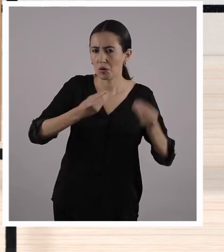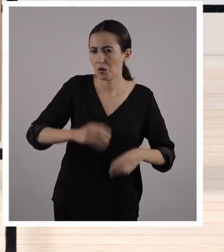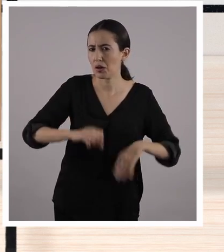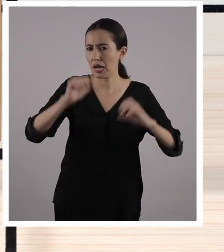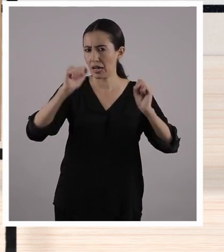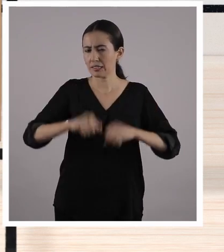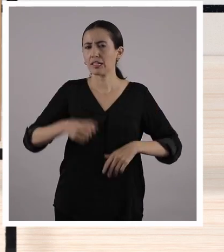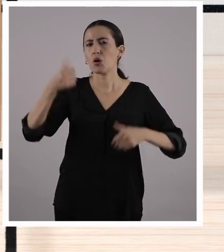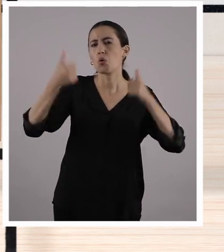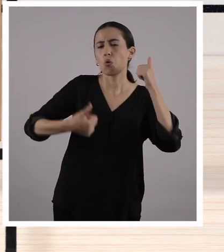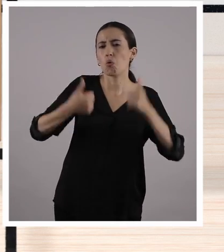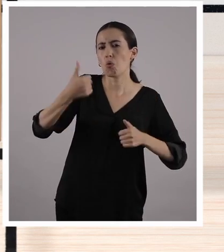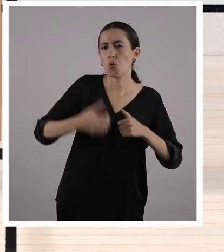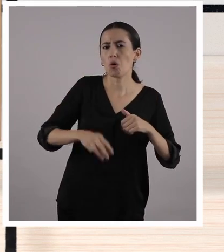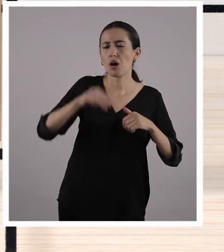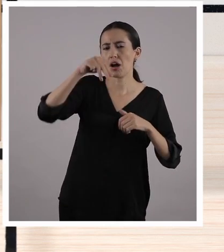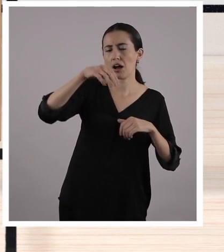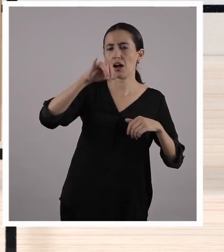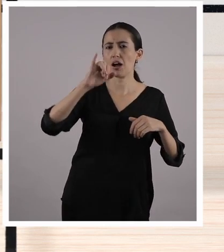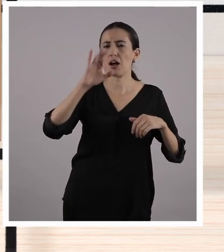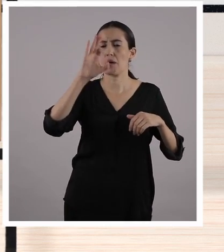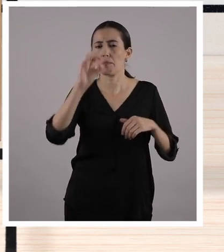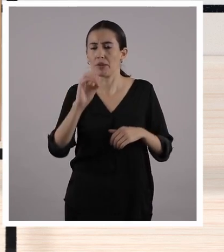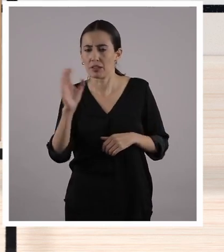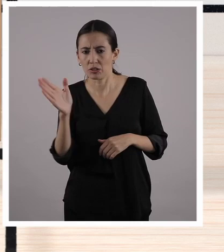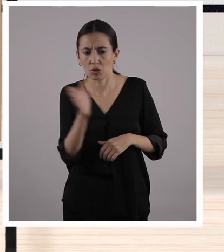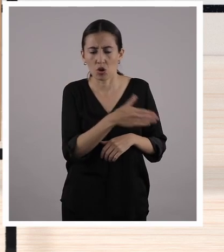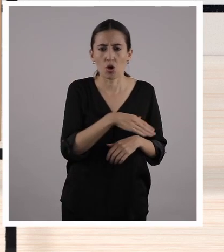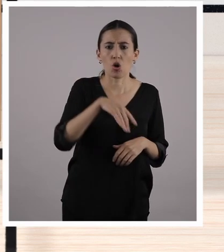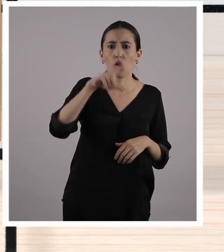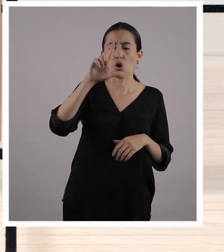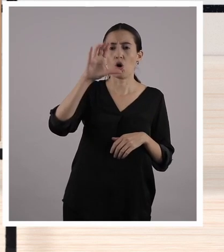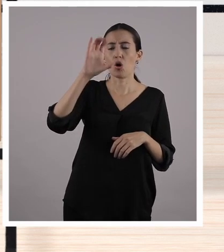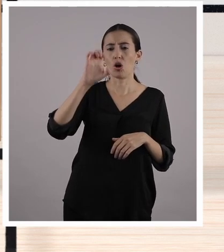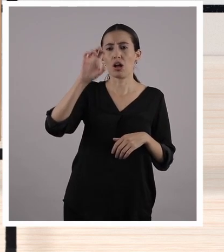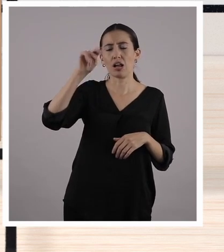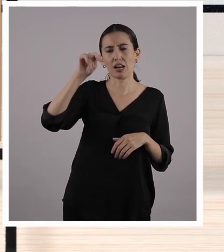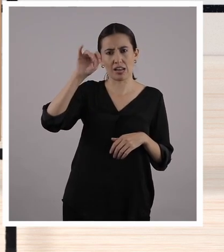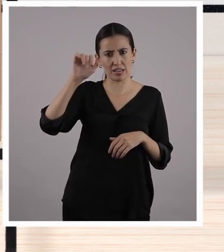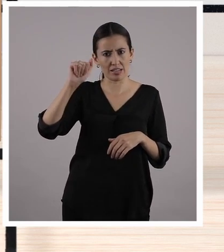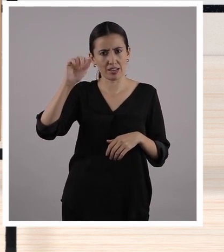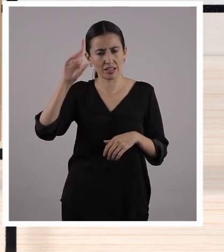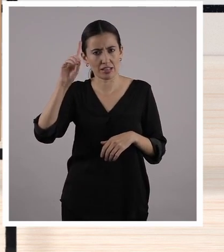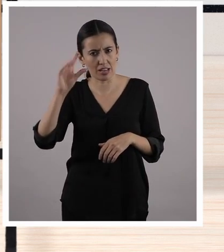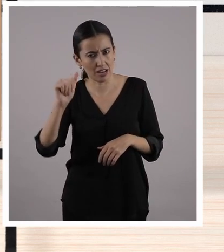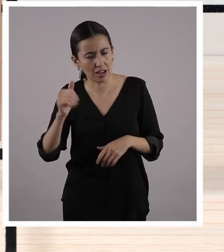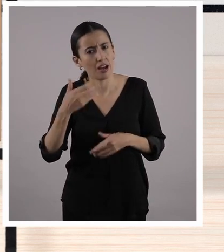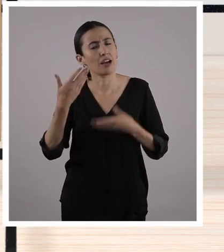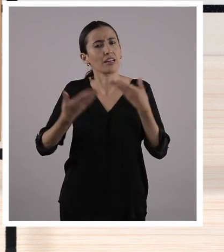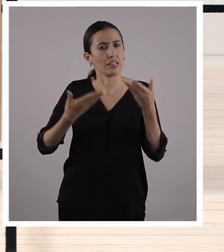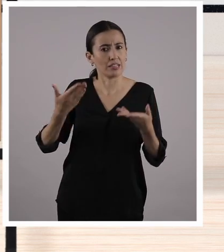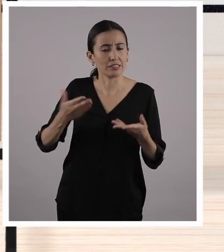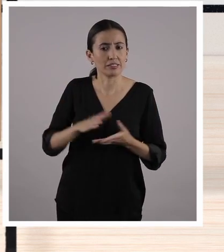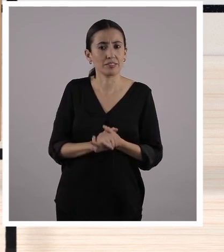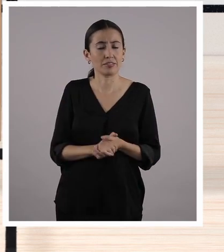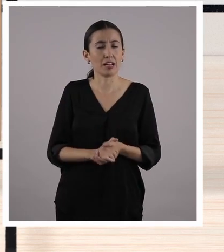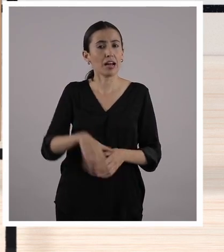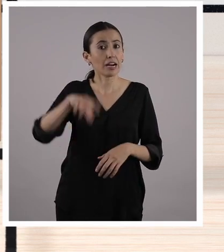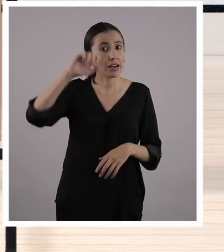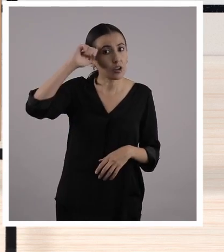clases, ¿a qué tipo de narración creen ustedes que corresponde Nuncuy y la yuca? ¿Será un mito o será una